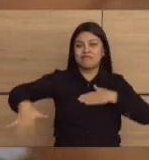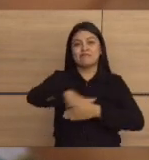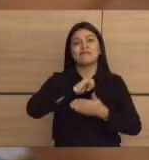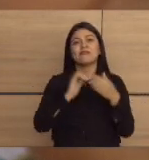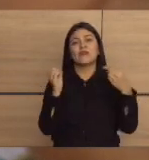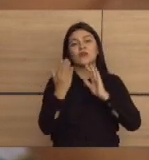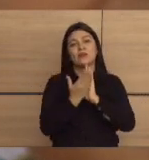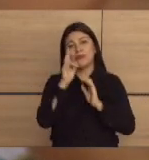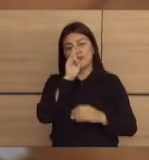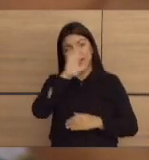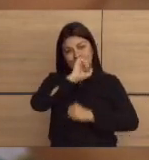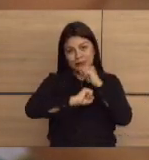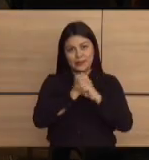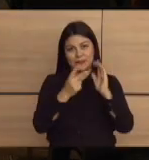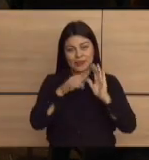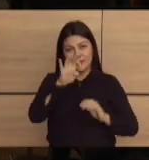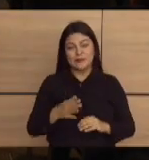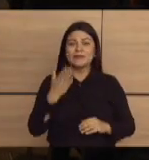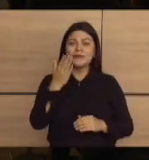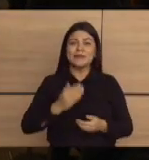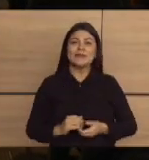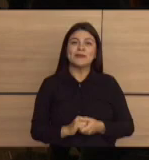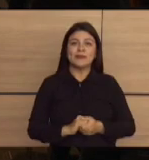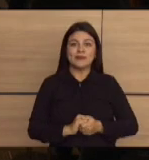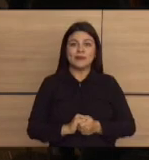Educativo Nacional 2019.